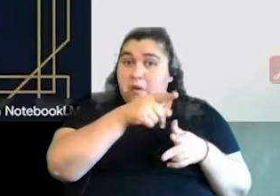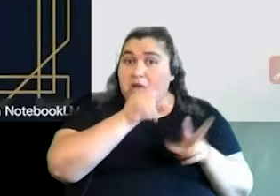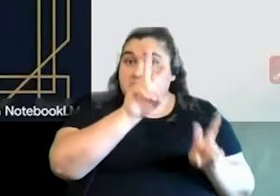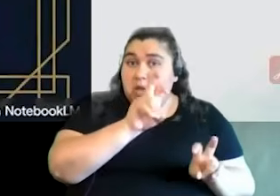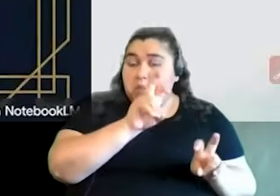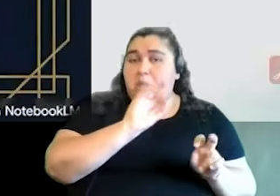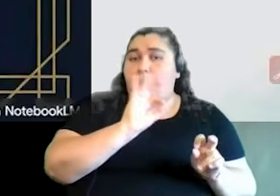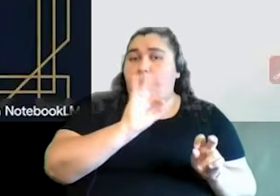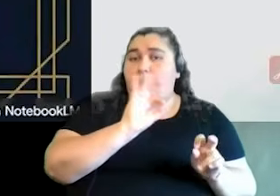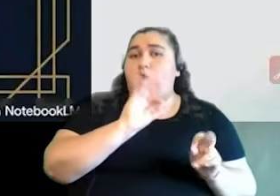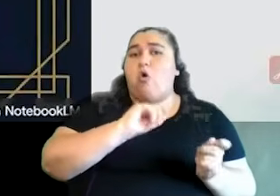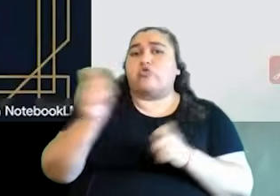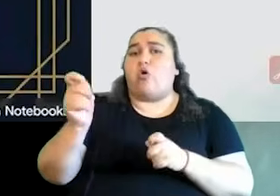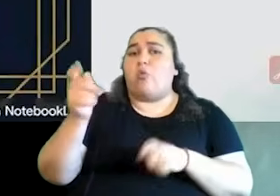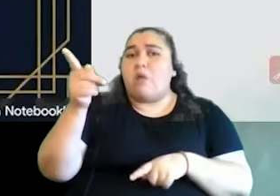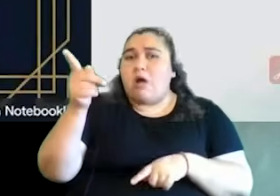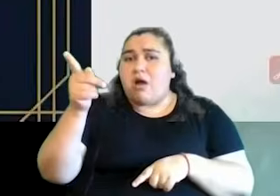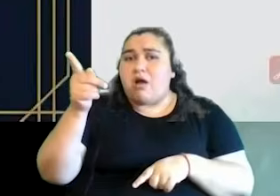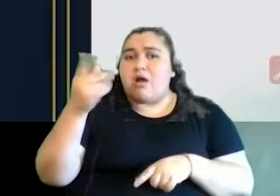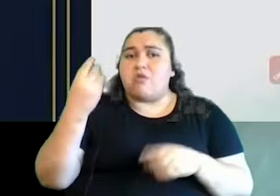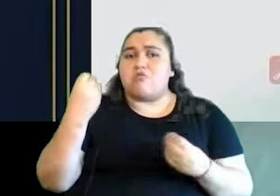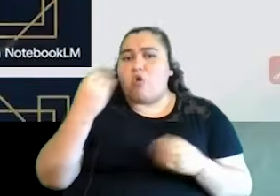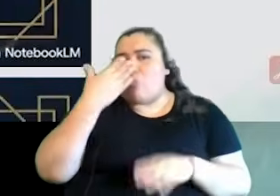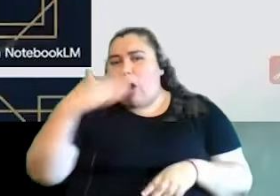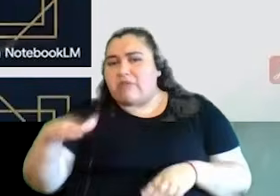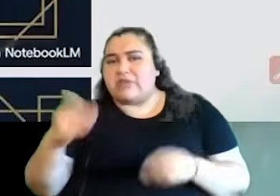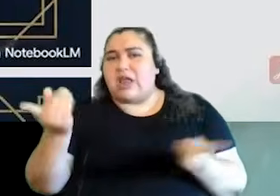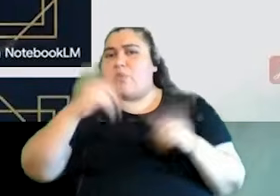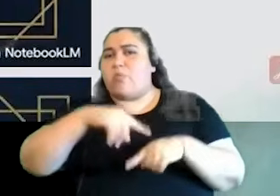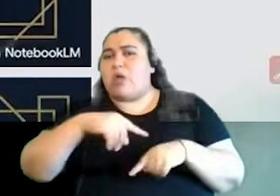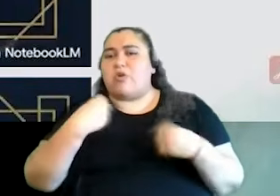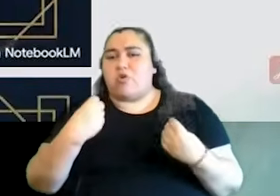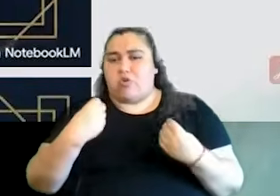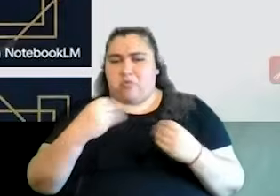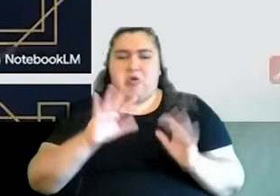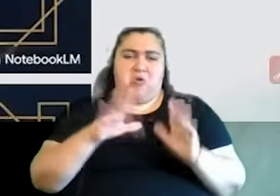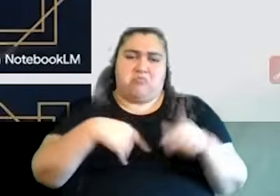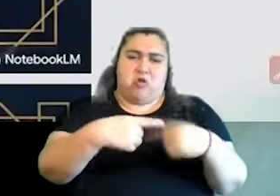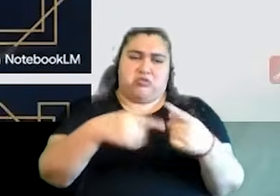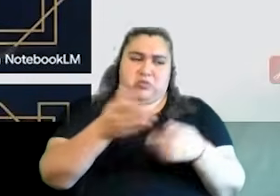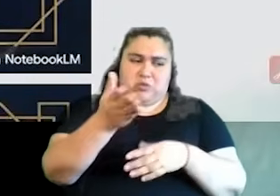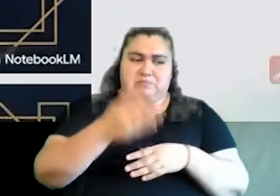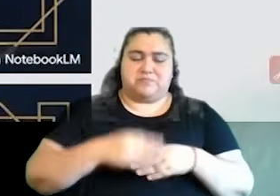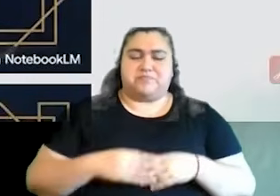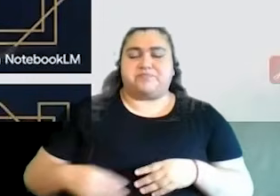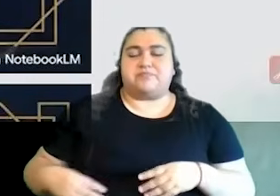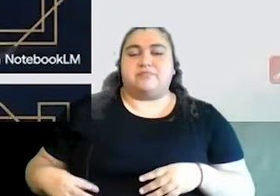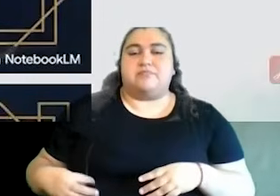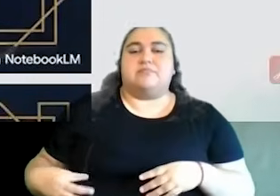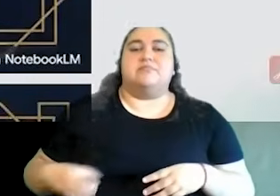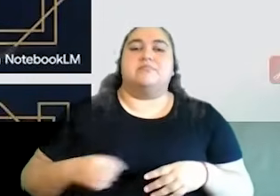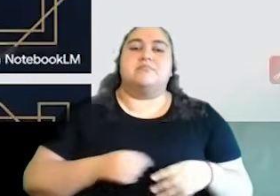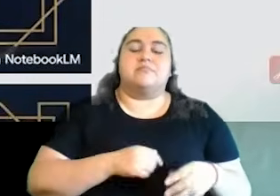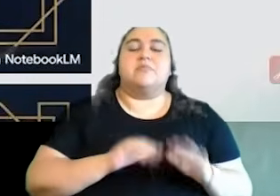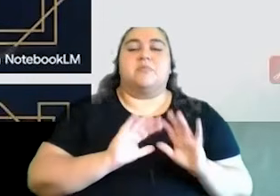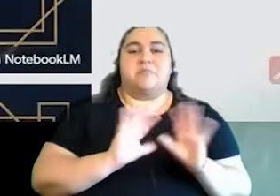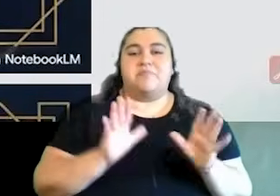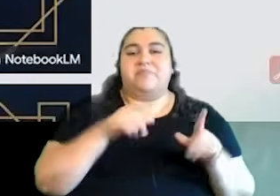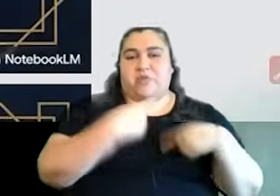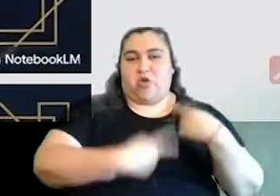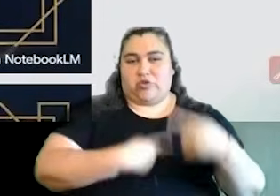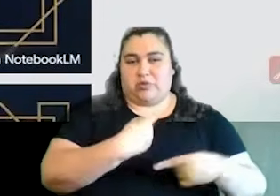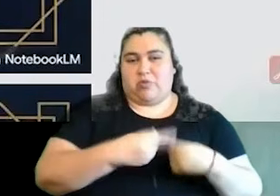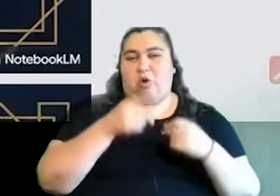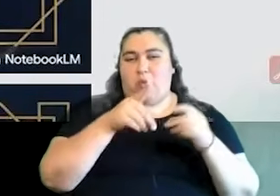retomemos esto en el final? Avanza. Bueno, perfecto. No hay problema. Bueno, entonces, como para cerrar un poquito este